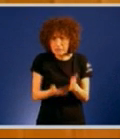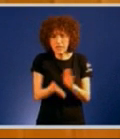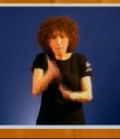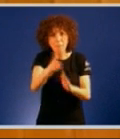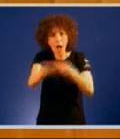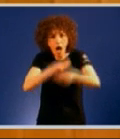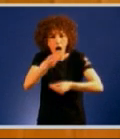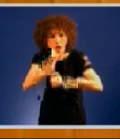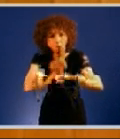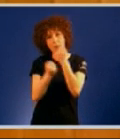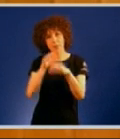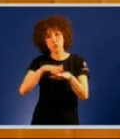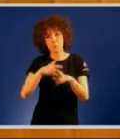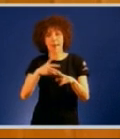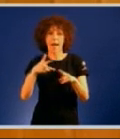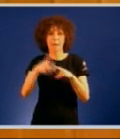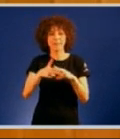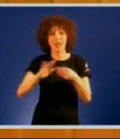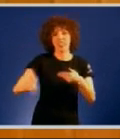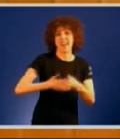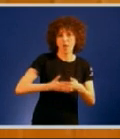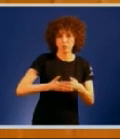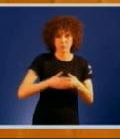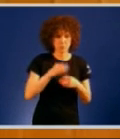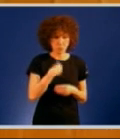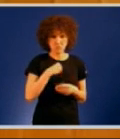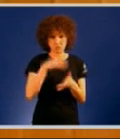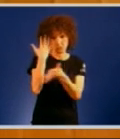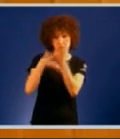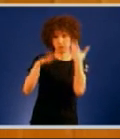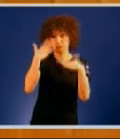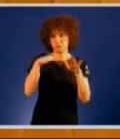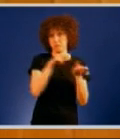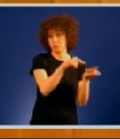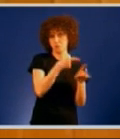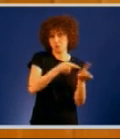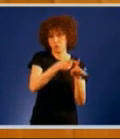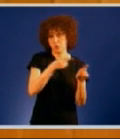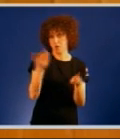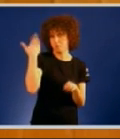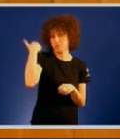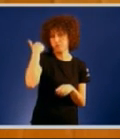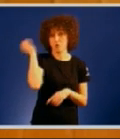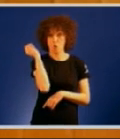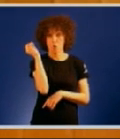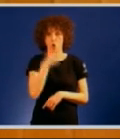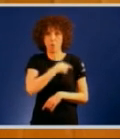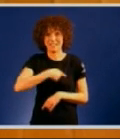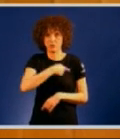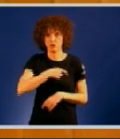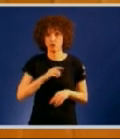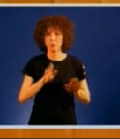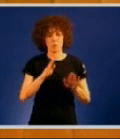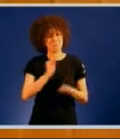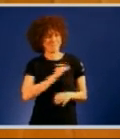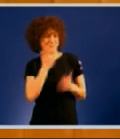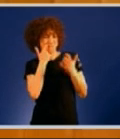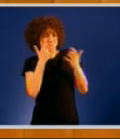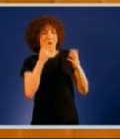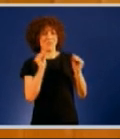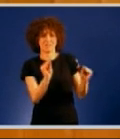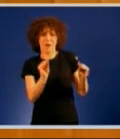facer nada por parte do Goberno. Non há chalos, foi o mesmo argumento que se utilizou pues, tamén na Comisión. Pero, claro, é